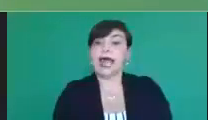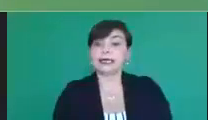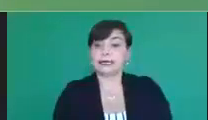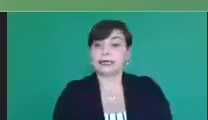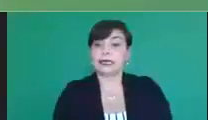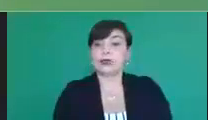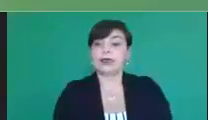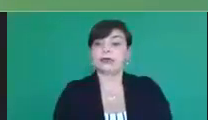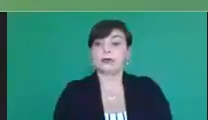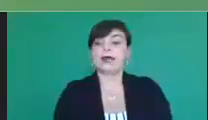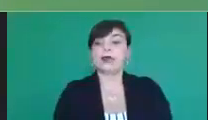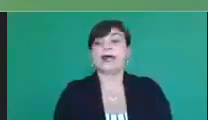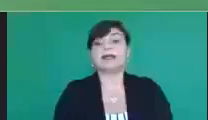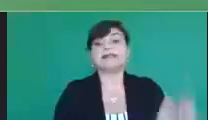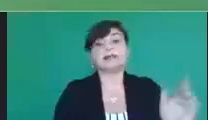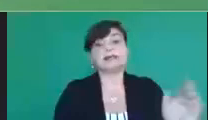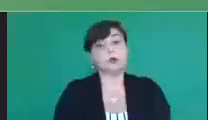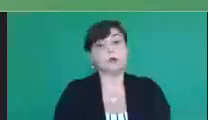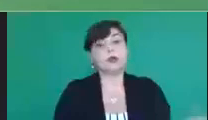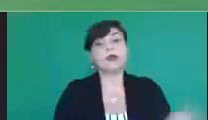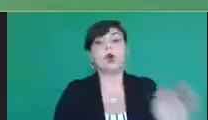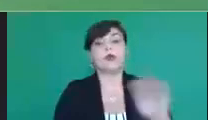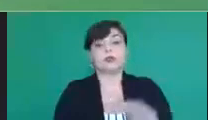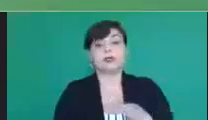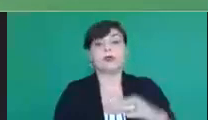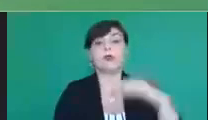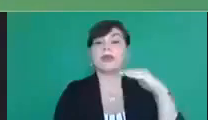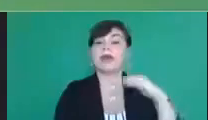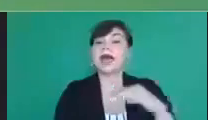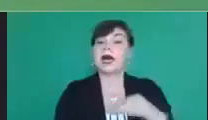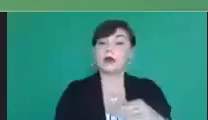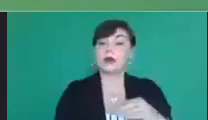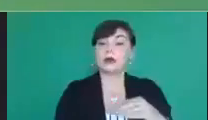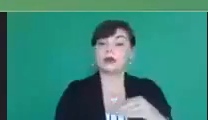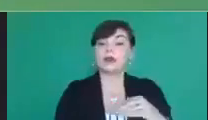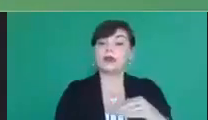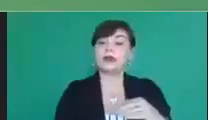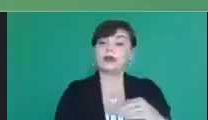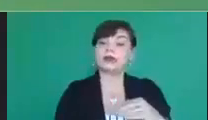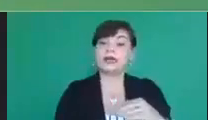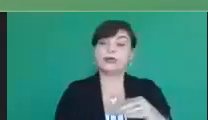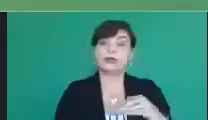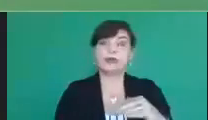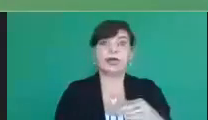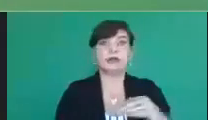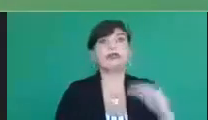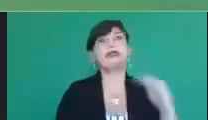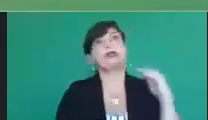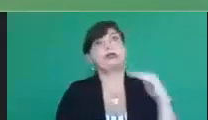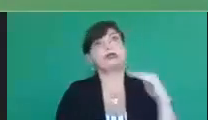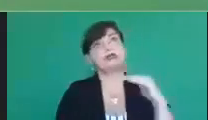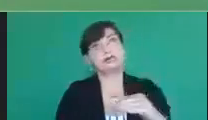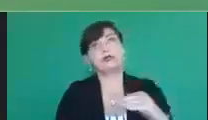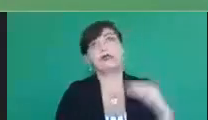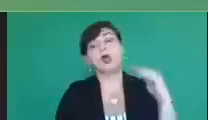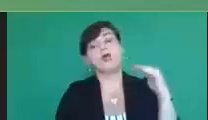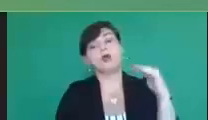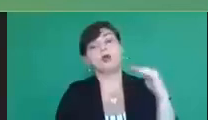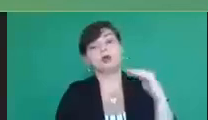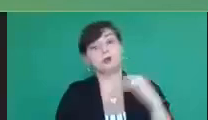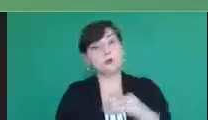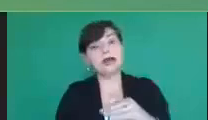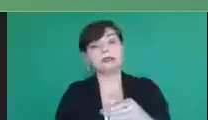Aquí el objetivo es valorar si se cumple o no se cumple cada uno de los enunciados o de los ítems o de